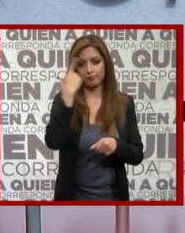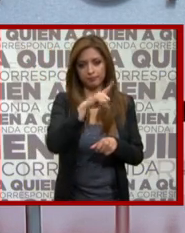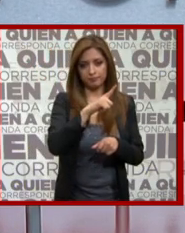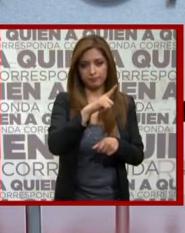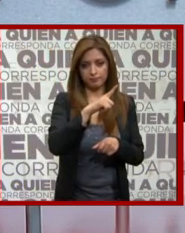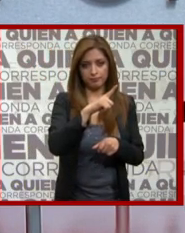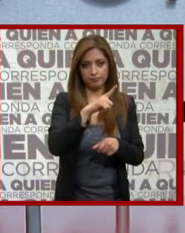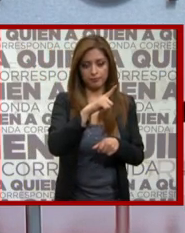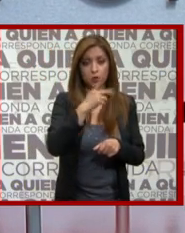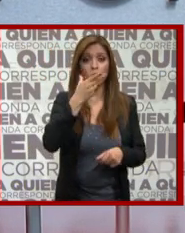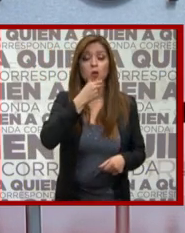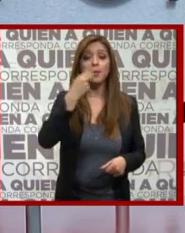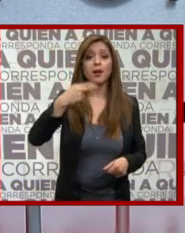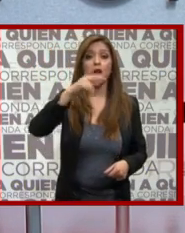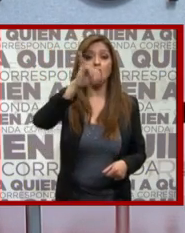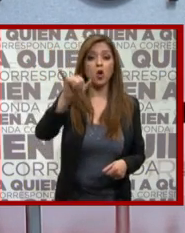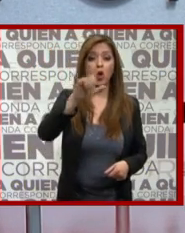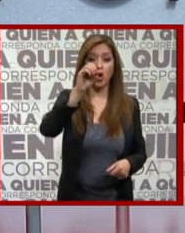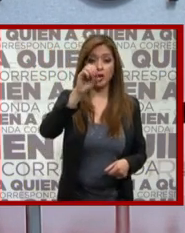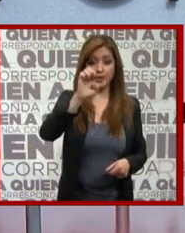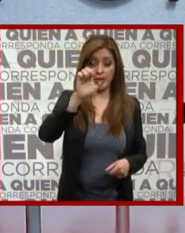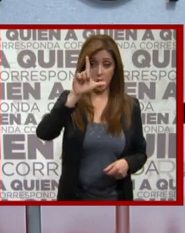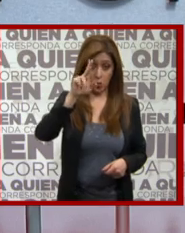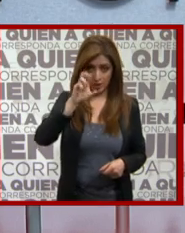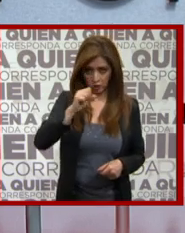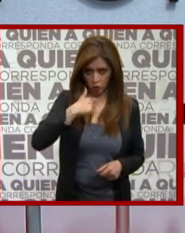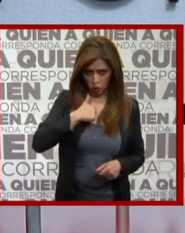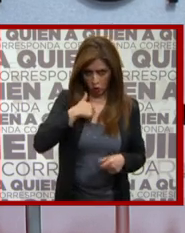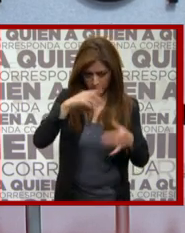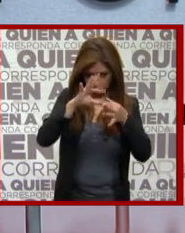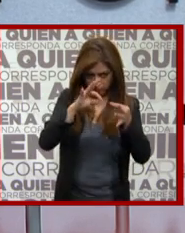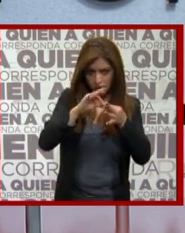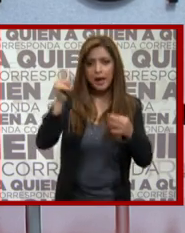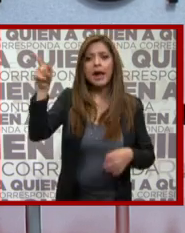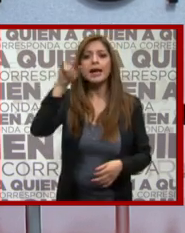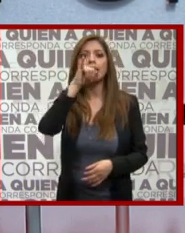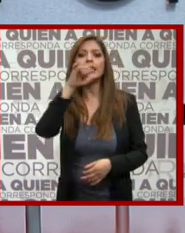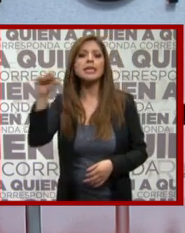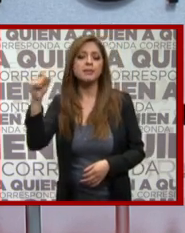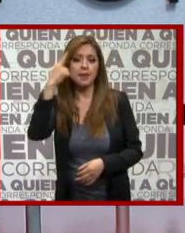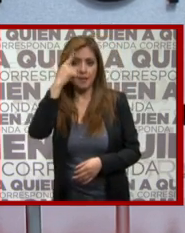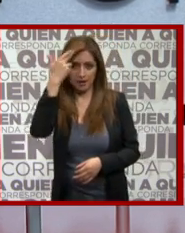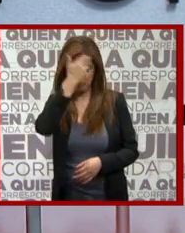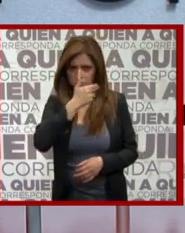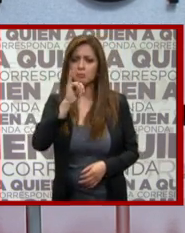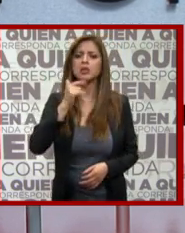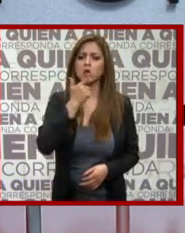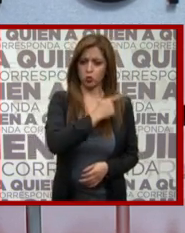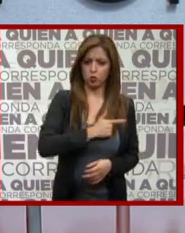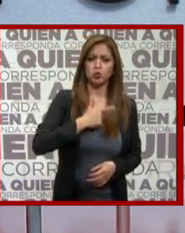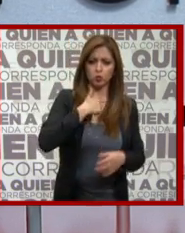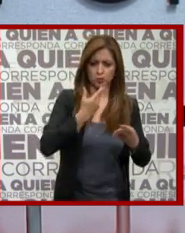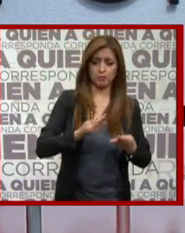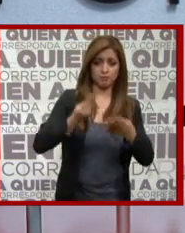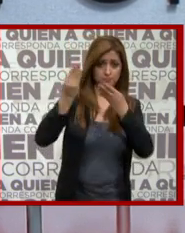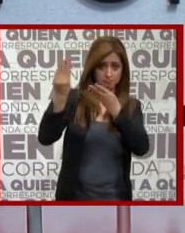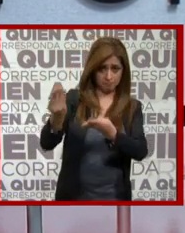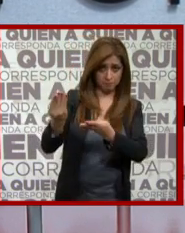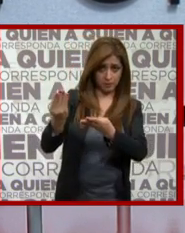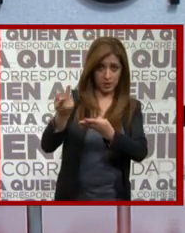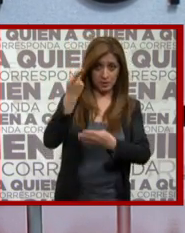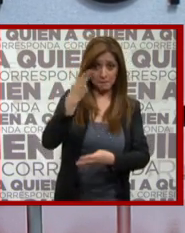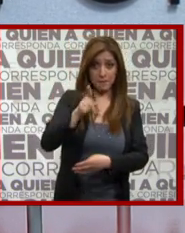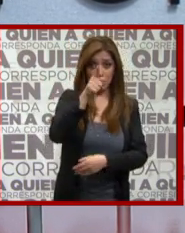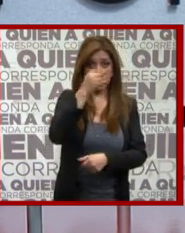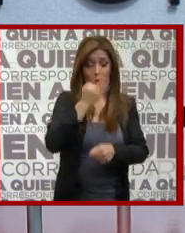ver, José Luis, te doy un comentario. Nosotros vamos a pedir revaloración al Seguro Social. Con todo gusto lo hacemos. Pero te veo muy